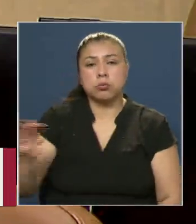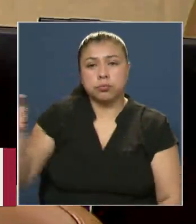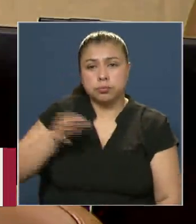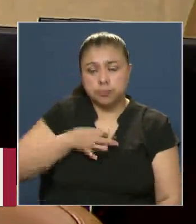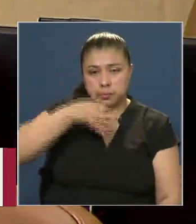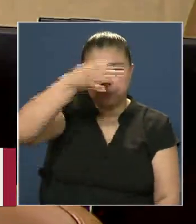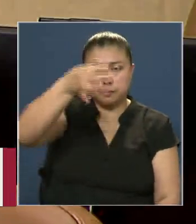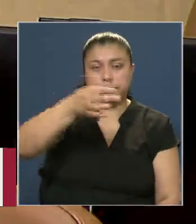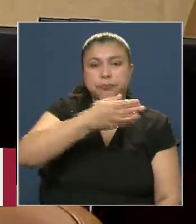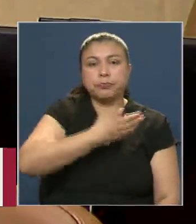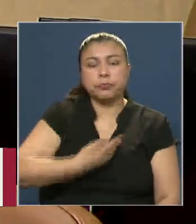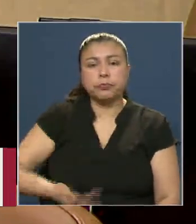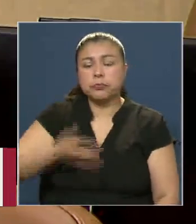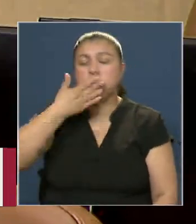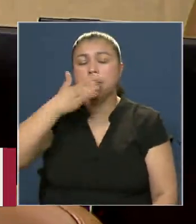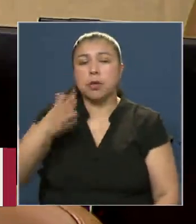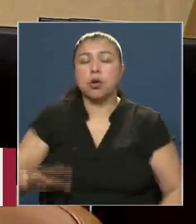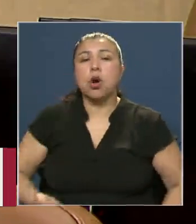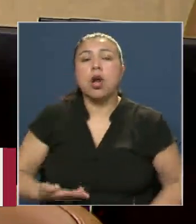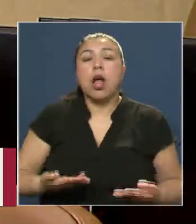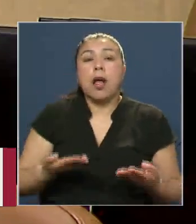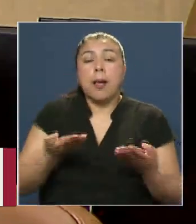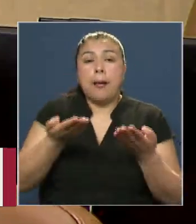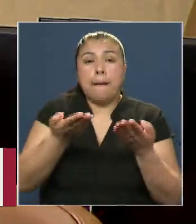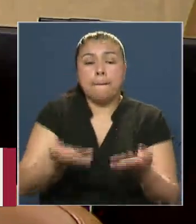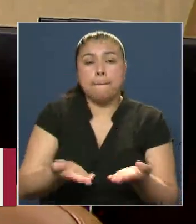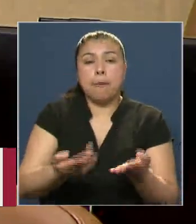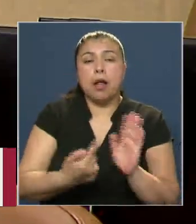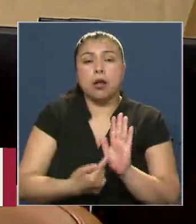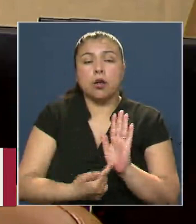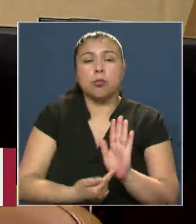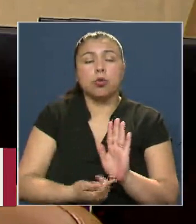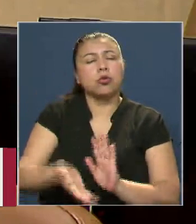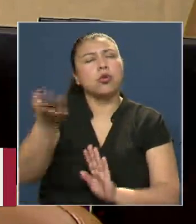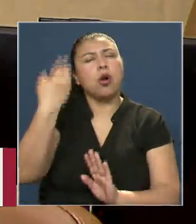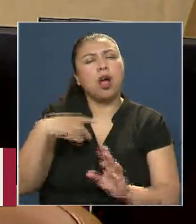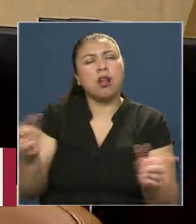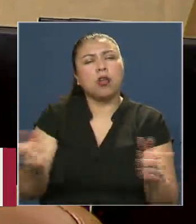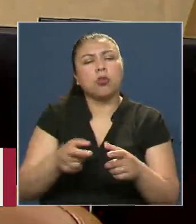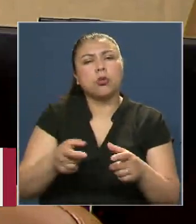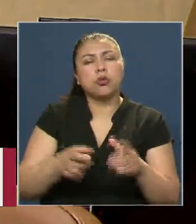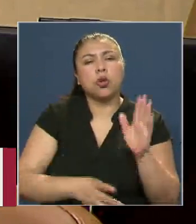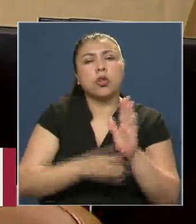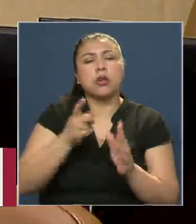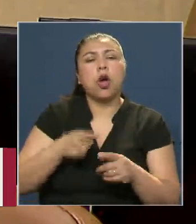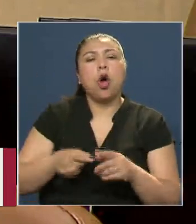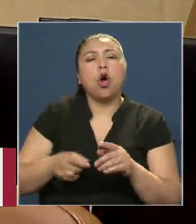señor presidente, tenga una mejor disposición a la que mostró en la Comisión de Desarrollo Social